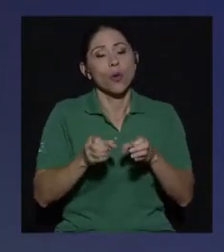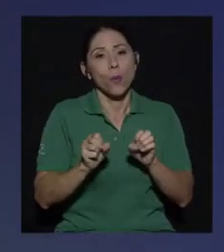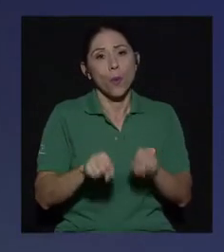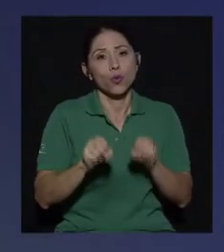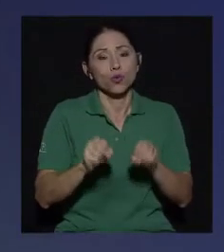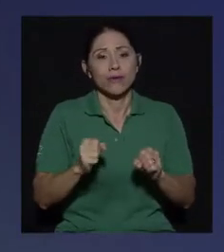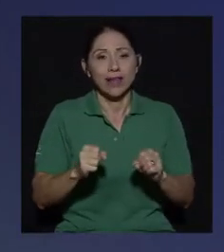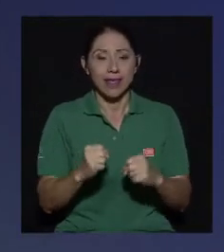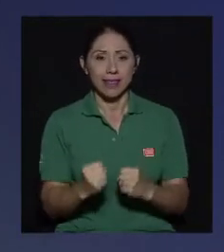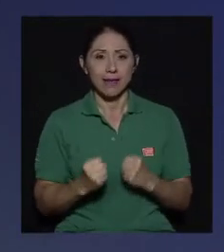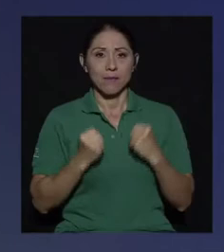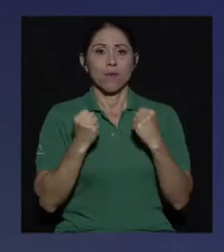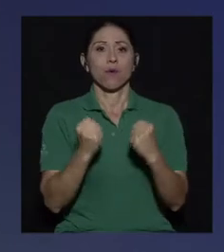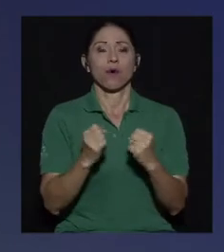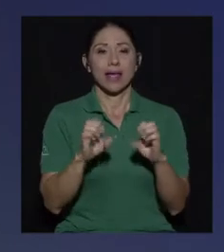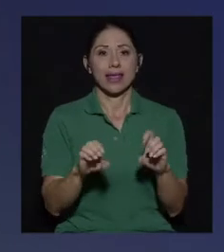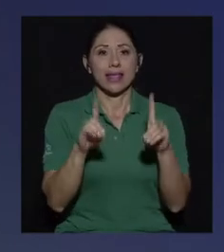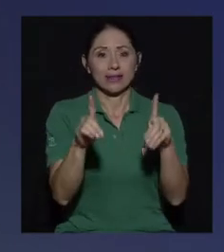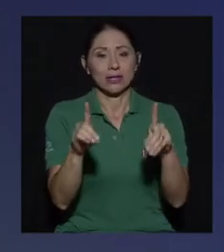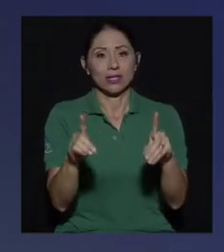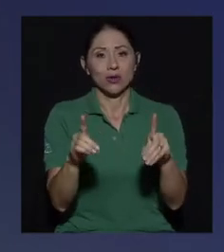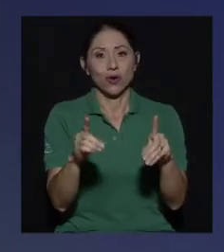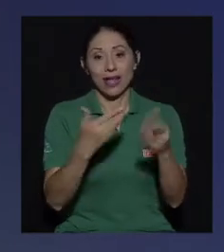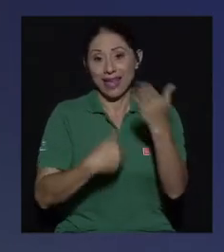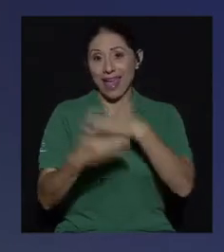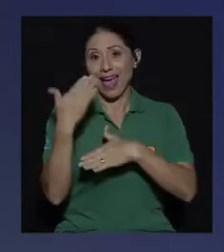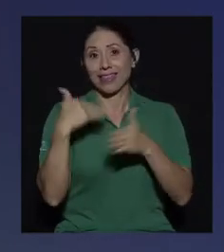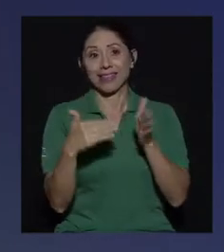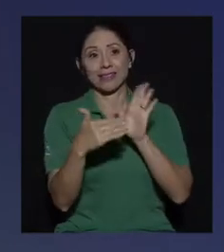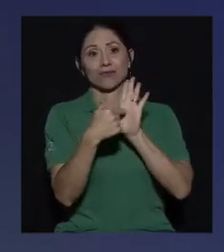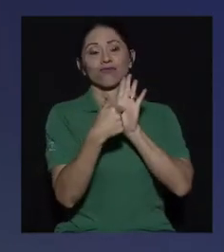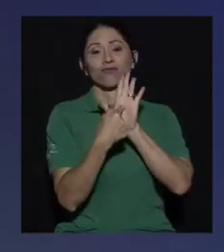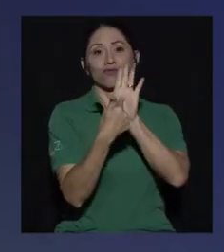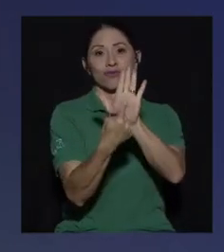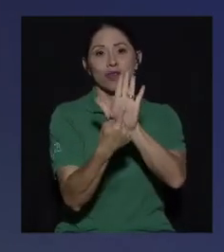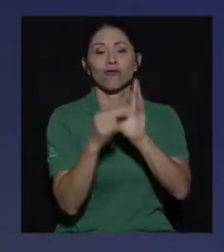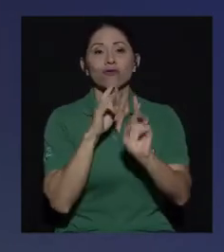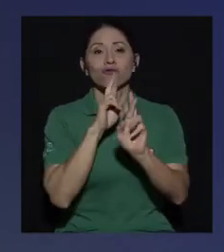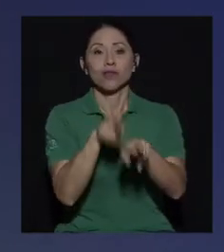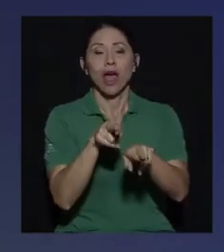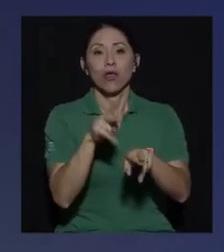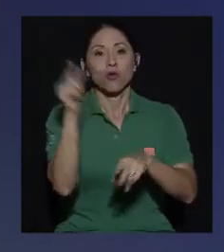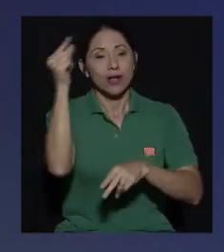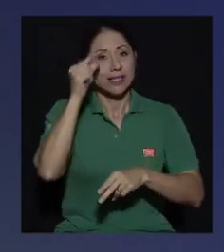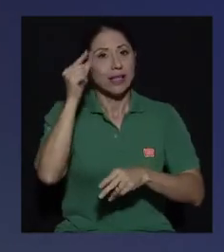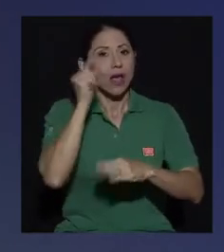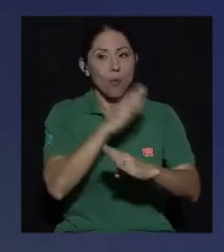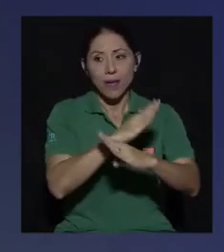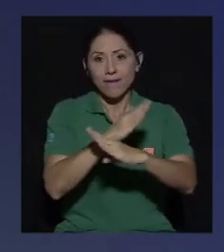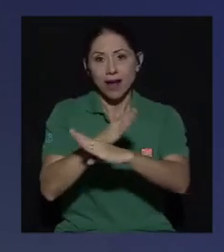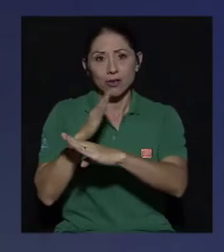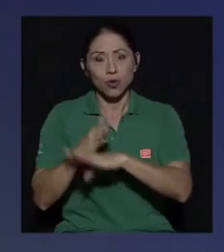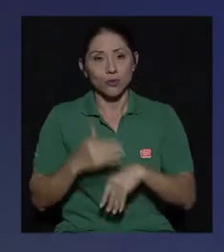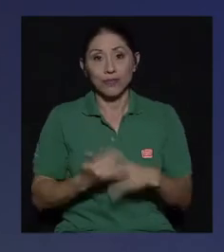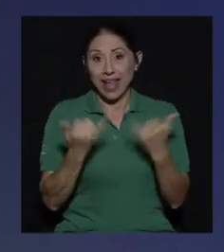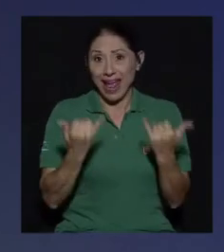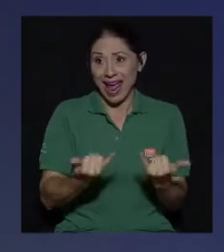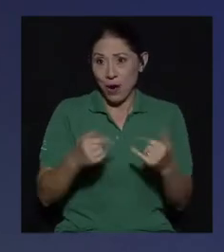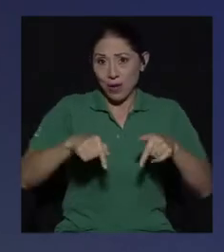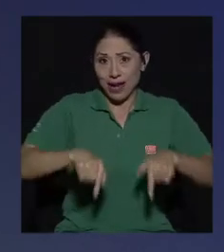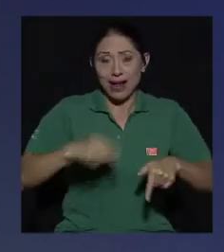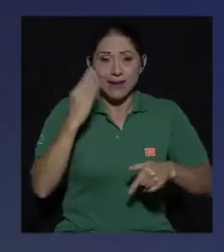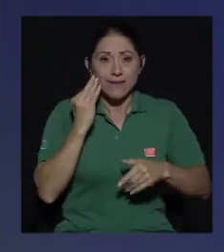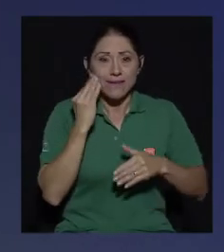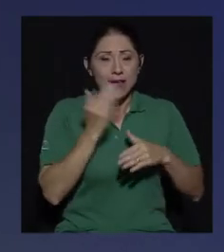una educación que verdaderamente reivindico y fue producto de un estado benefactor está esta polarización